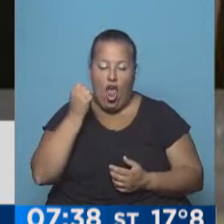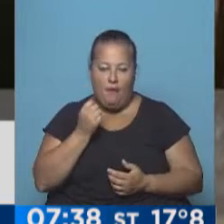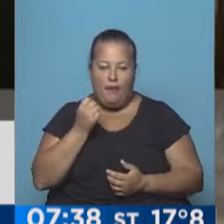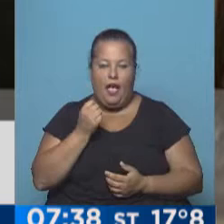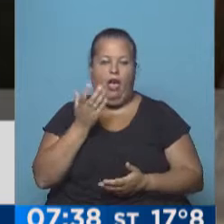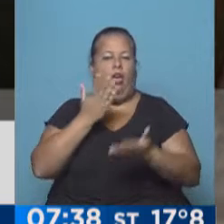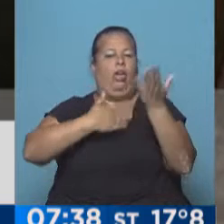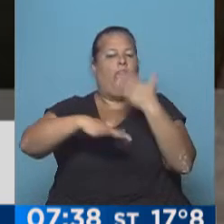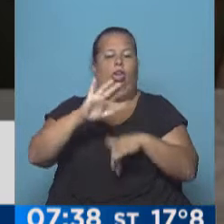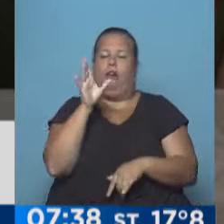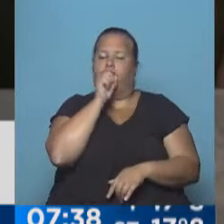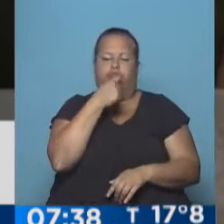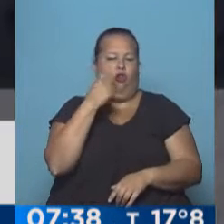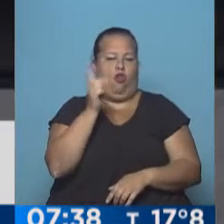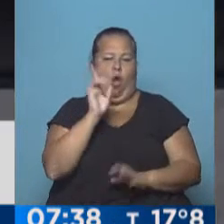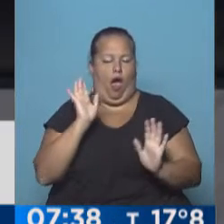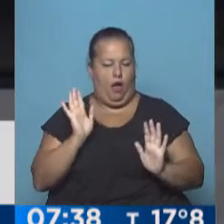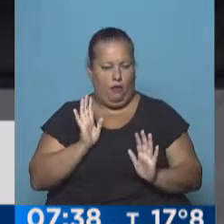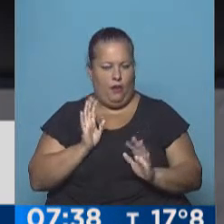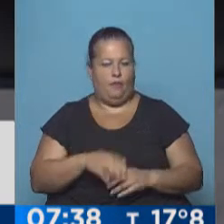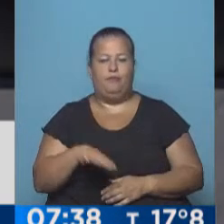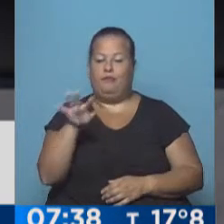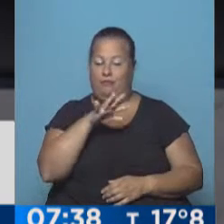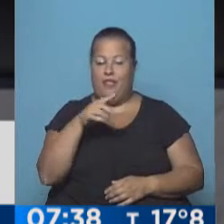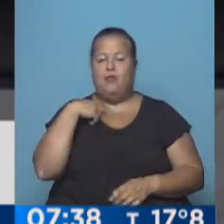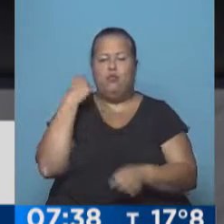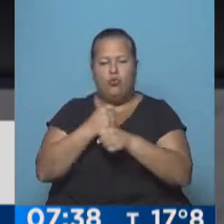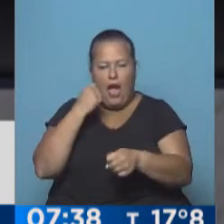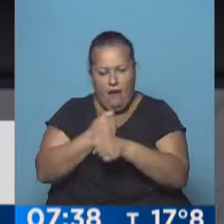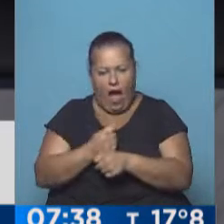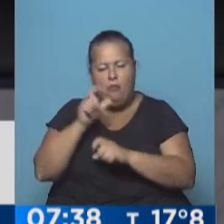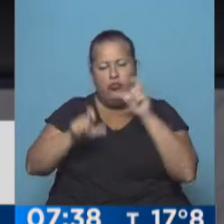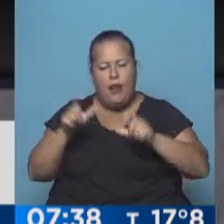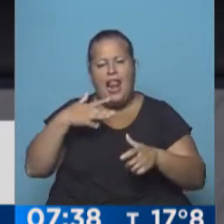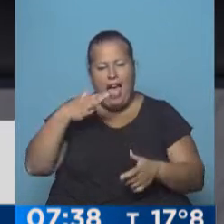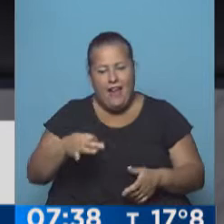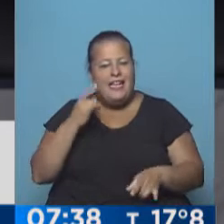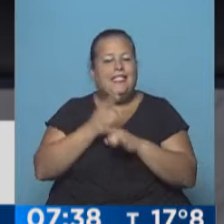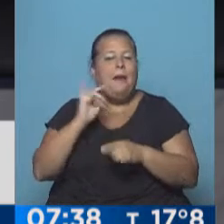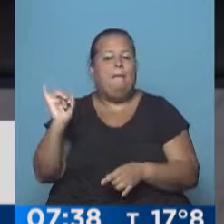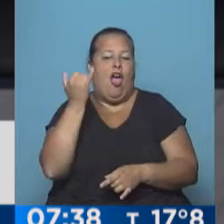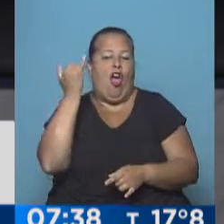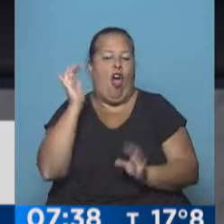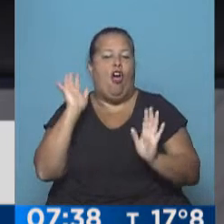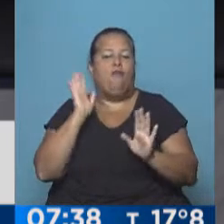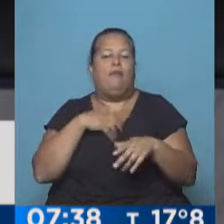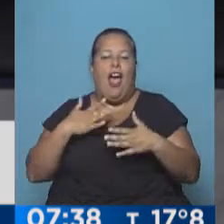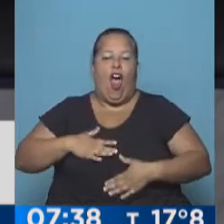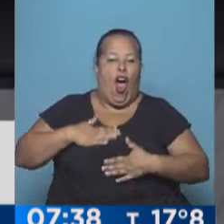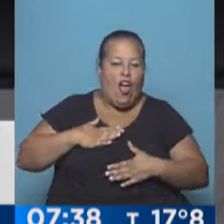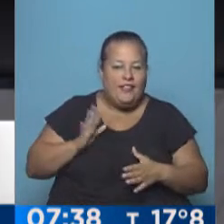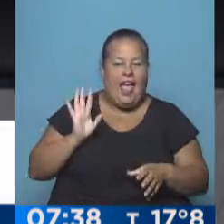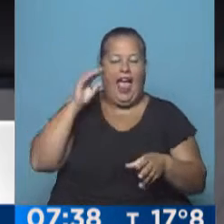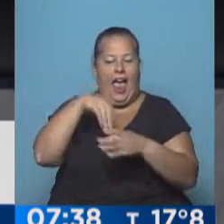no quiso dar detalles sobre el asunto. Tengo mucha gente trabajando y la verdad que siempre es mejor mantenerlos todos